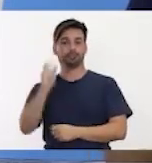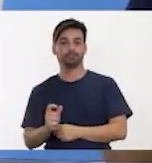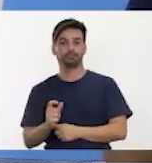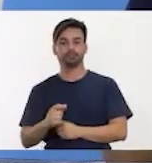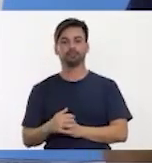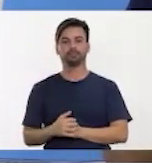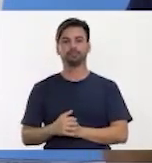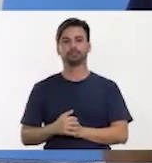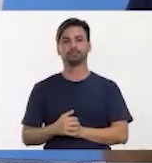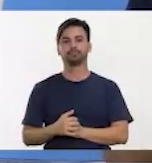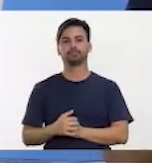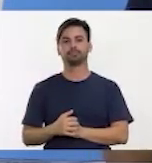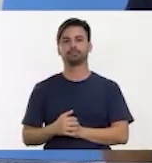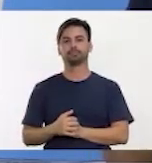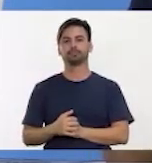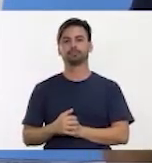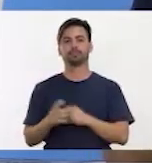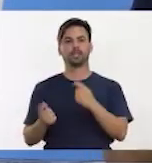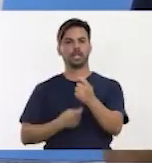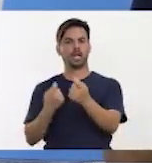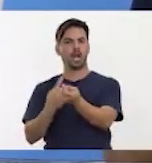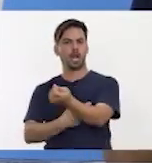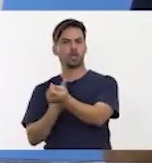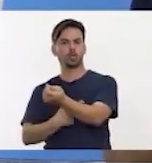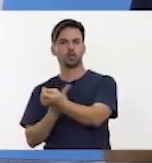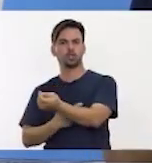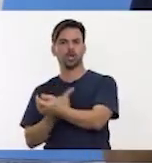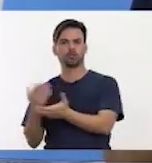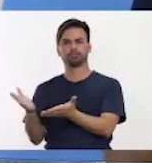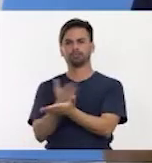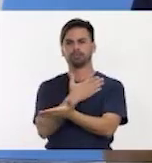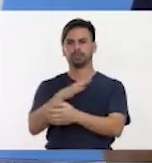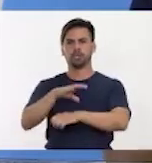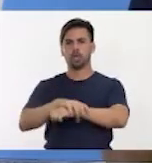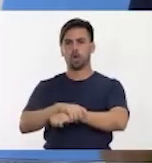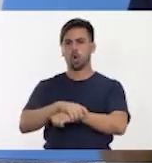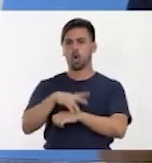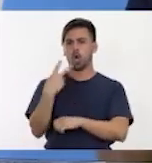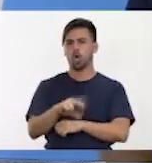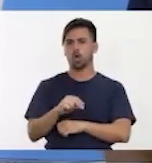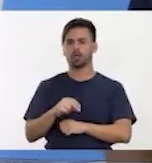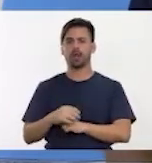de toda esa épica lucha anticolonial,